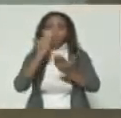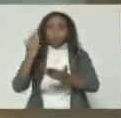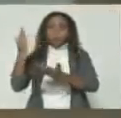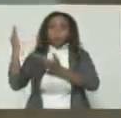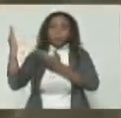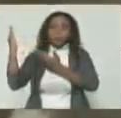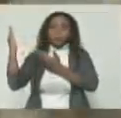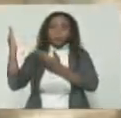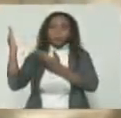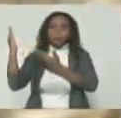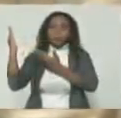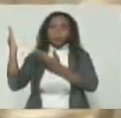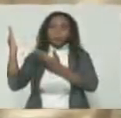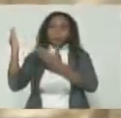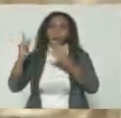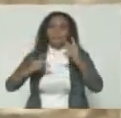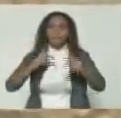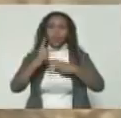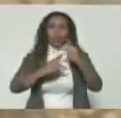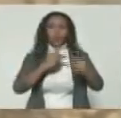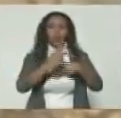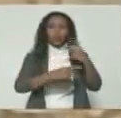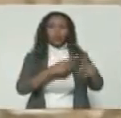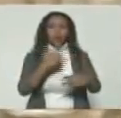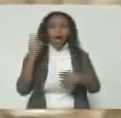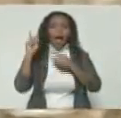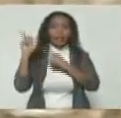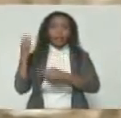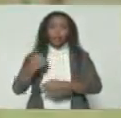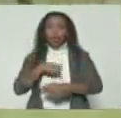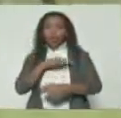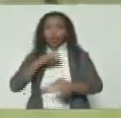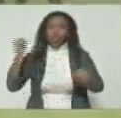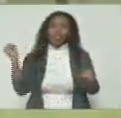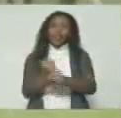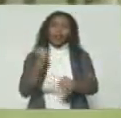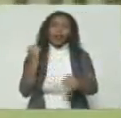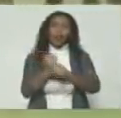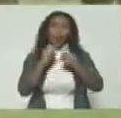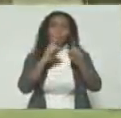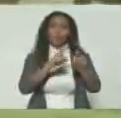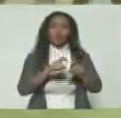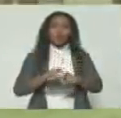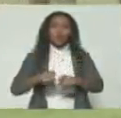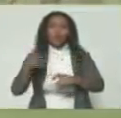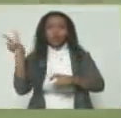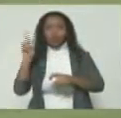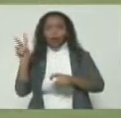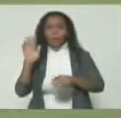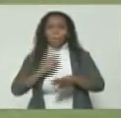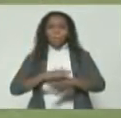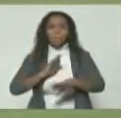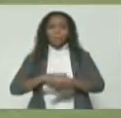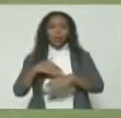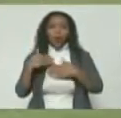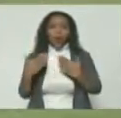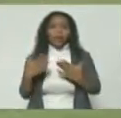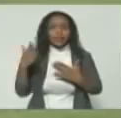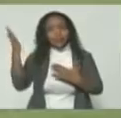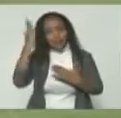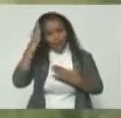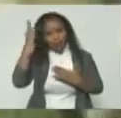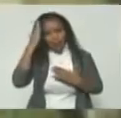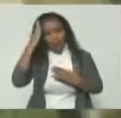en producción. Y así lo estamos haciendo los campesinos venezolanos, presidente, porque